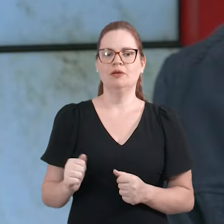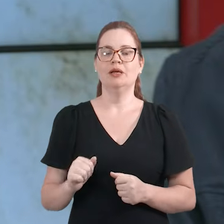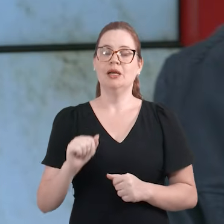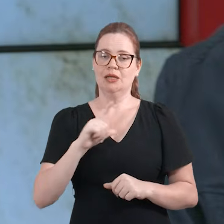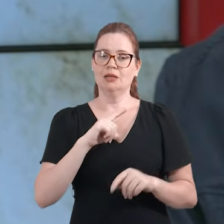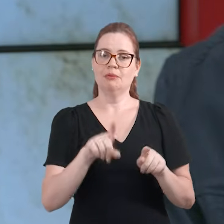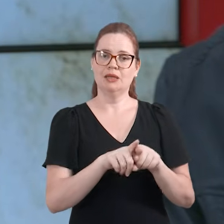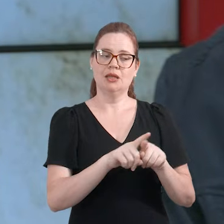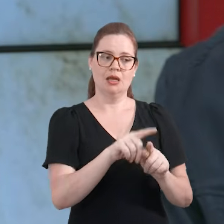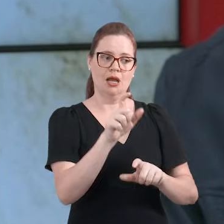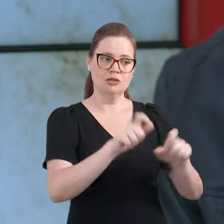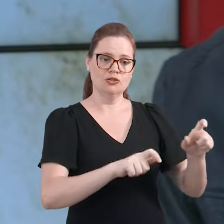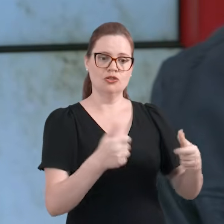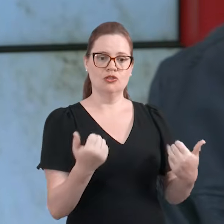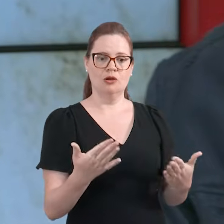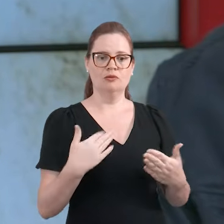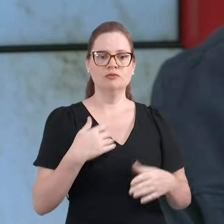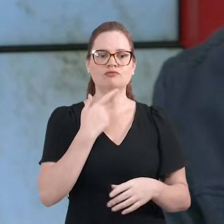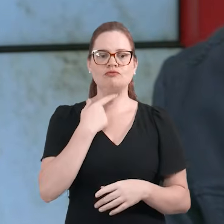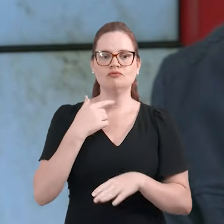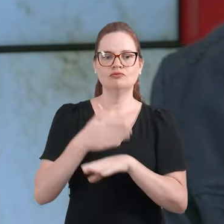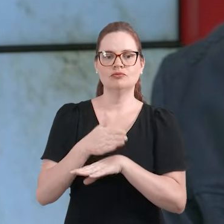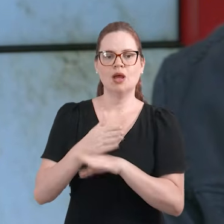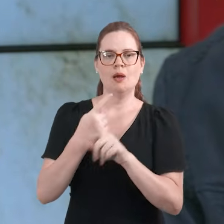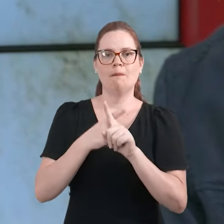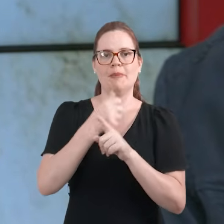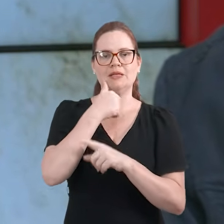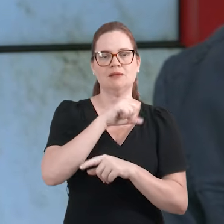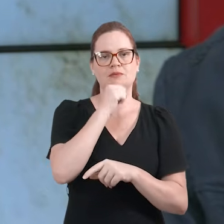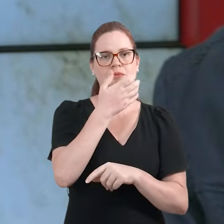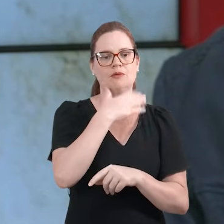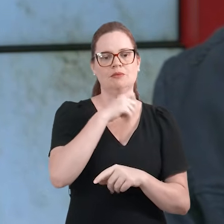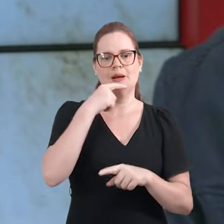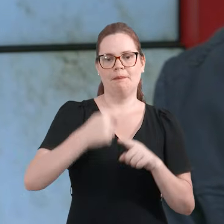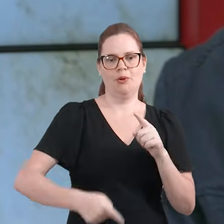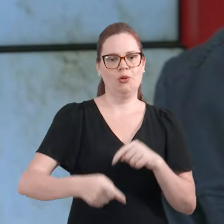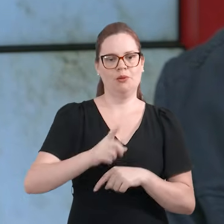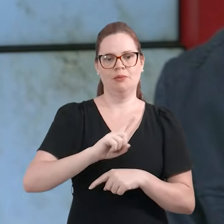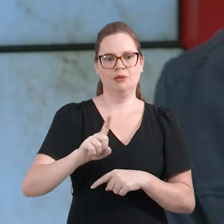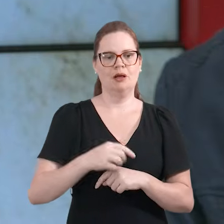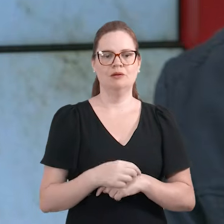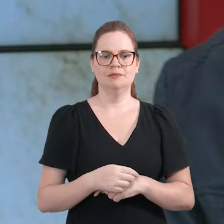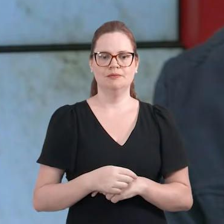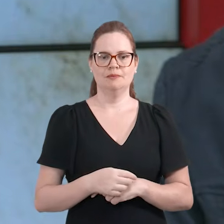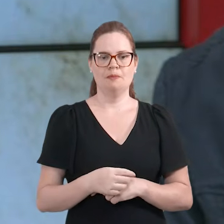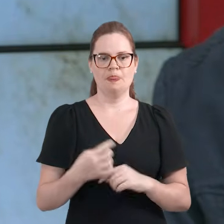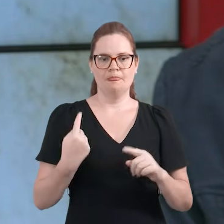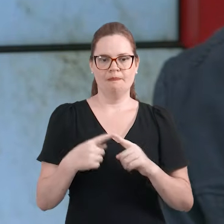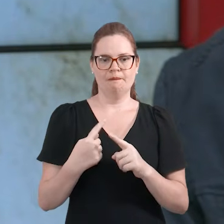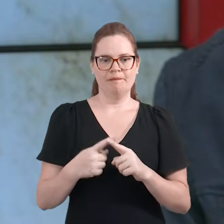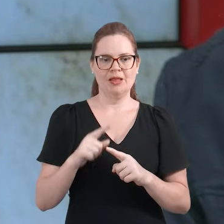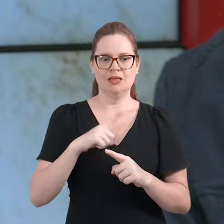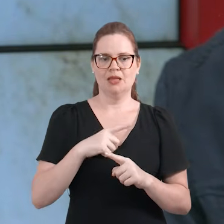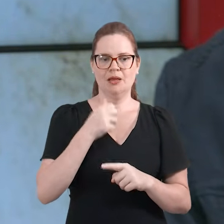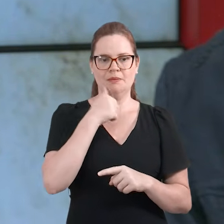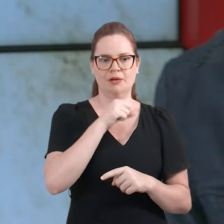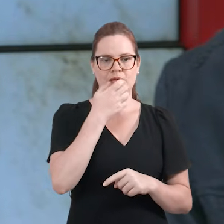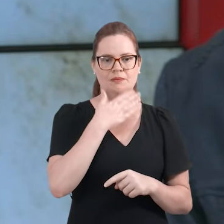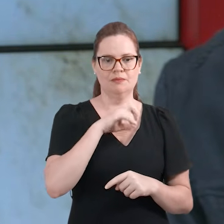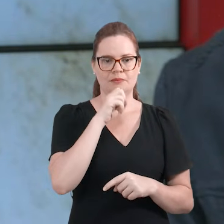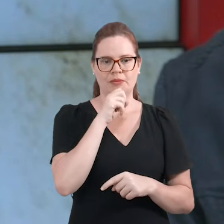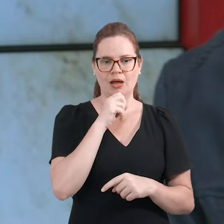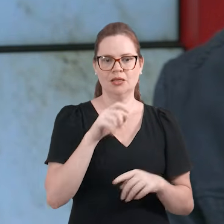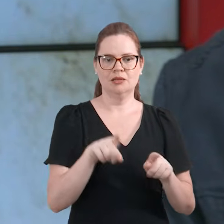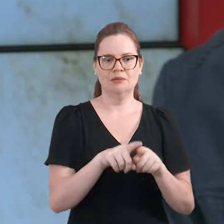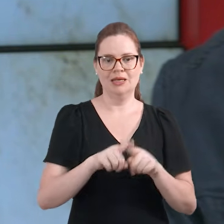desean ir a la iglesia, pero sus padres no se lo permiten, como por lo mismo tanto hay padres que van a la iglesia, pero